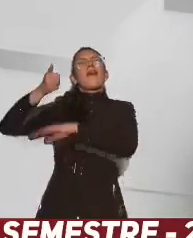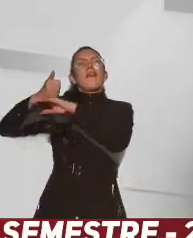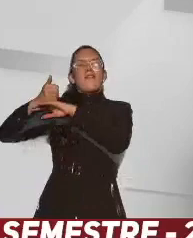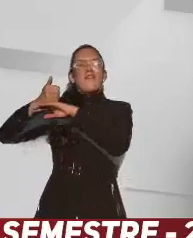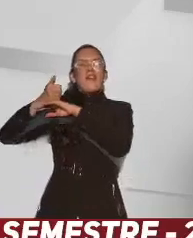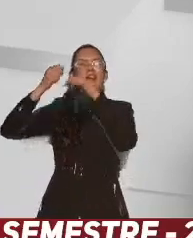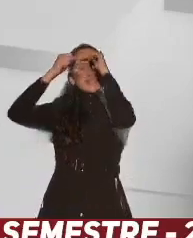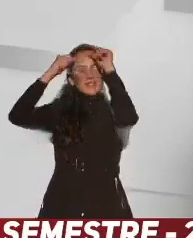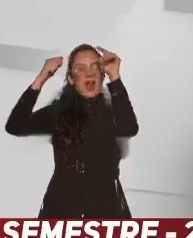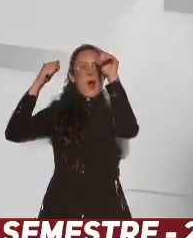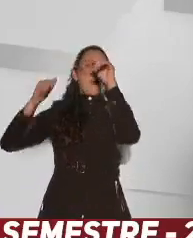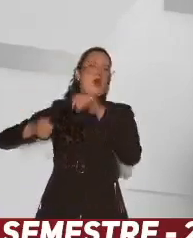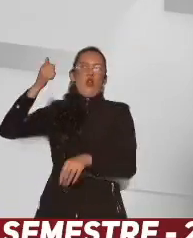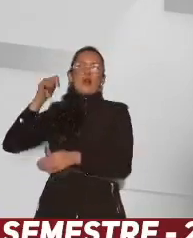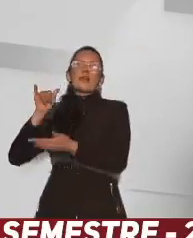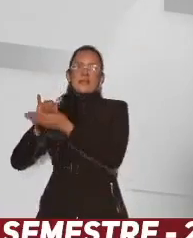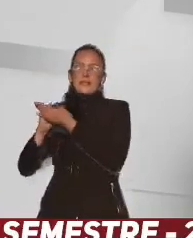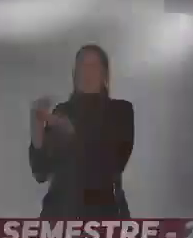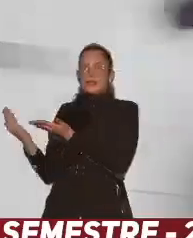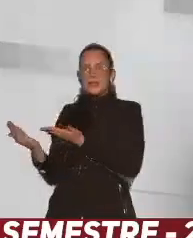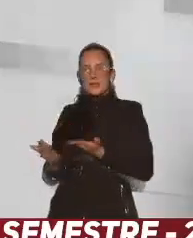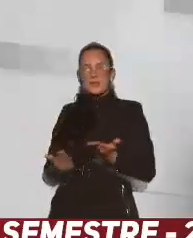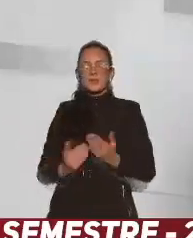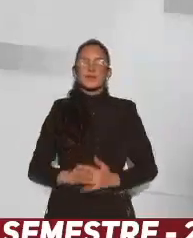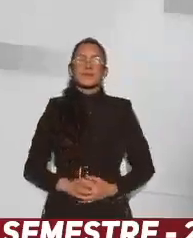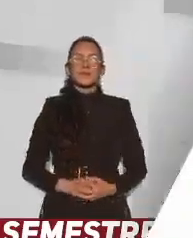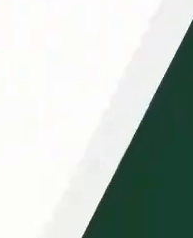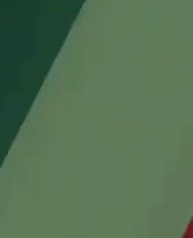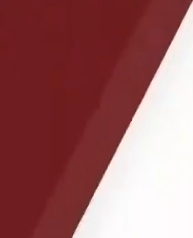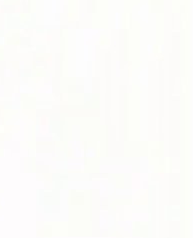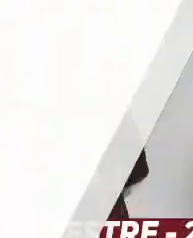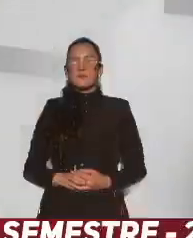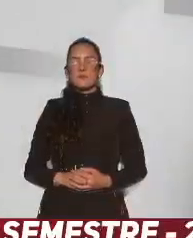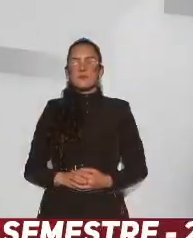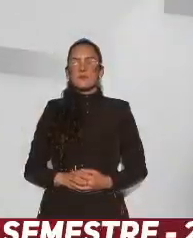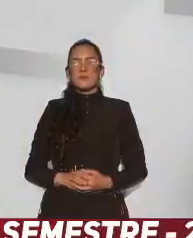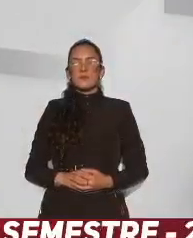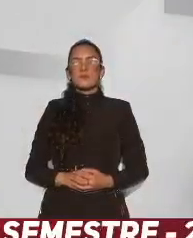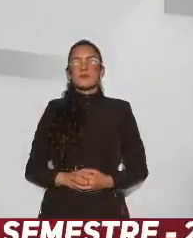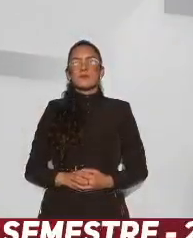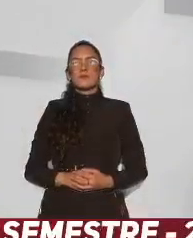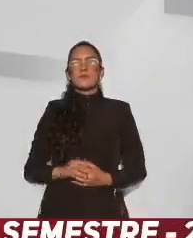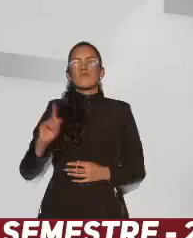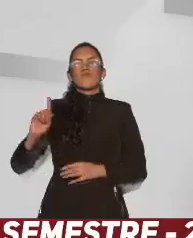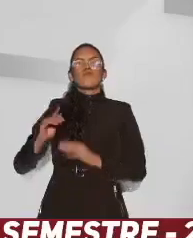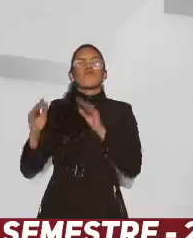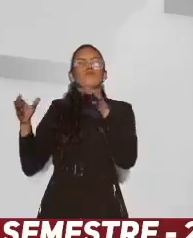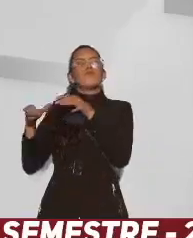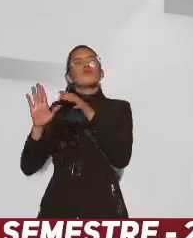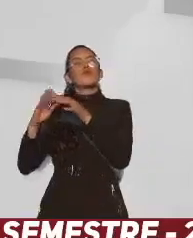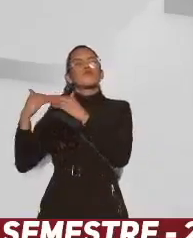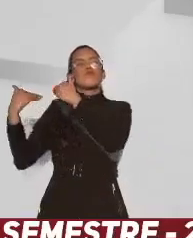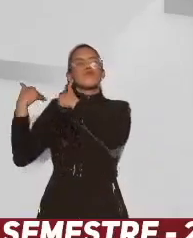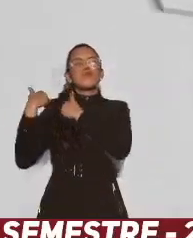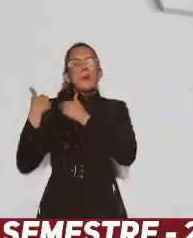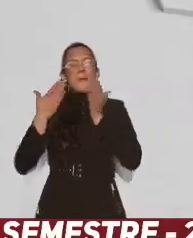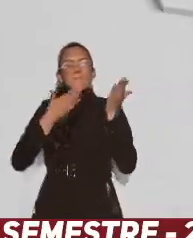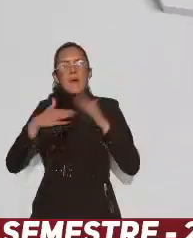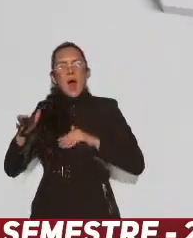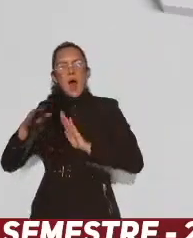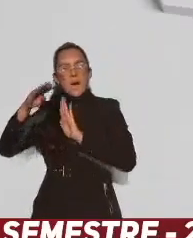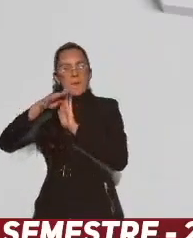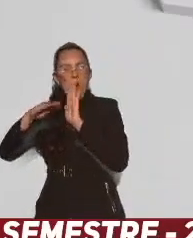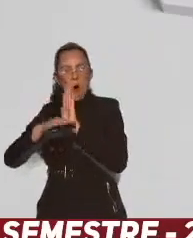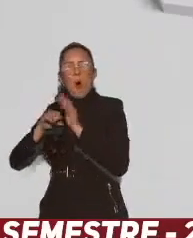Políticas de nuestro Ejército Nacional. General. Jefatura de Estado Mayor de Planeación y Políticas.